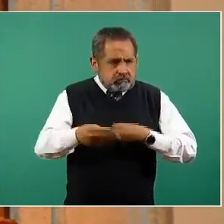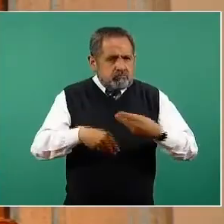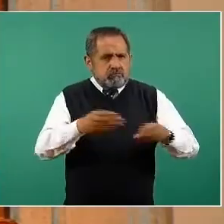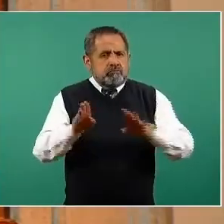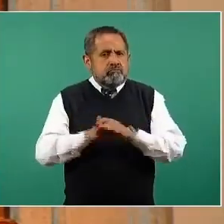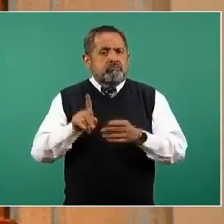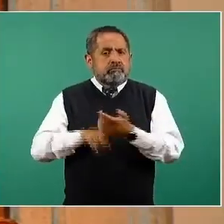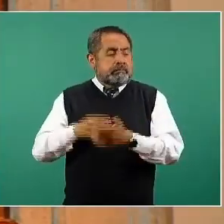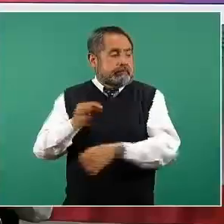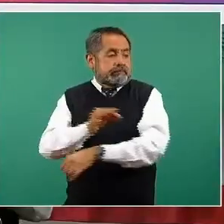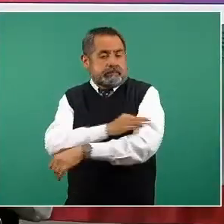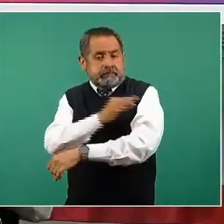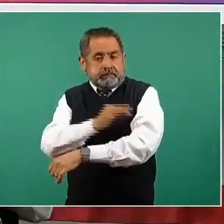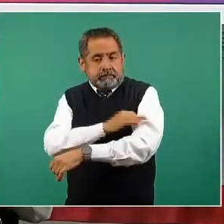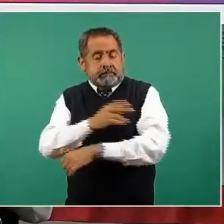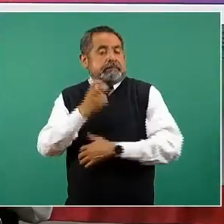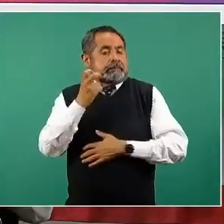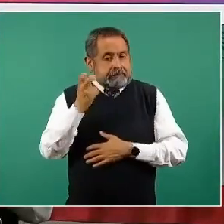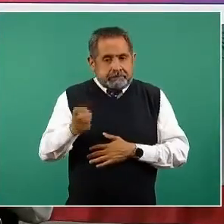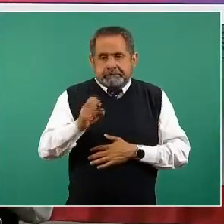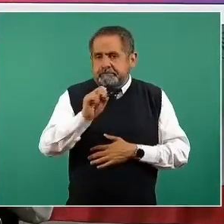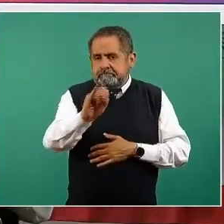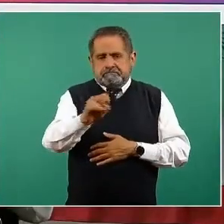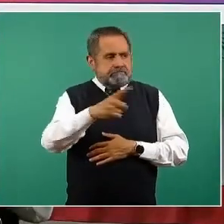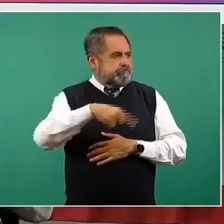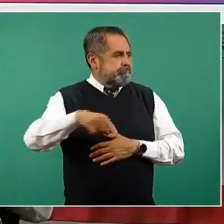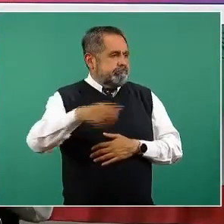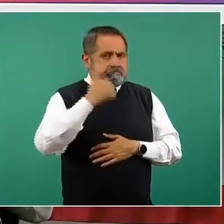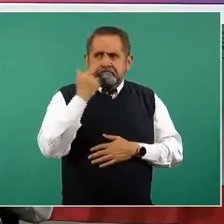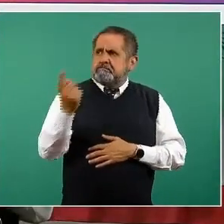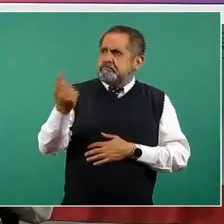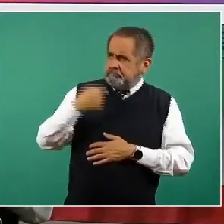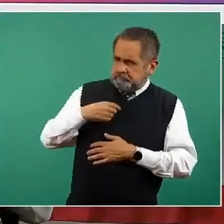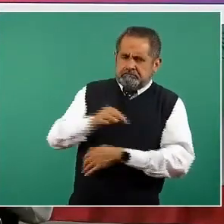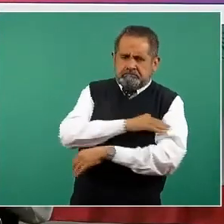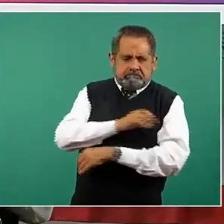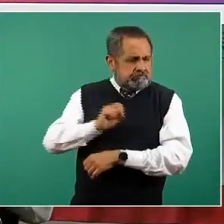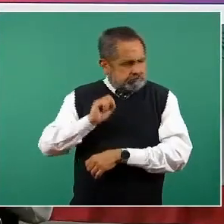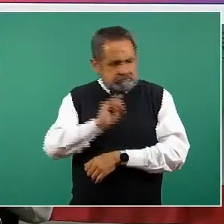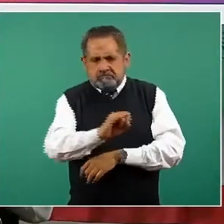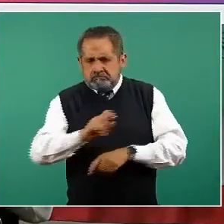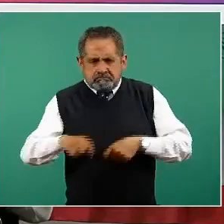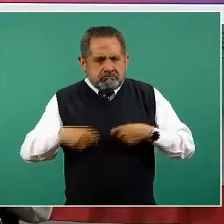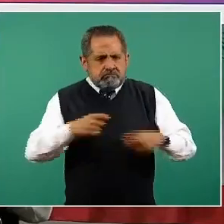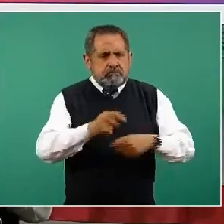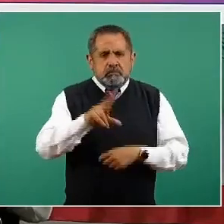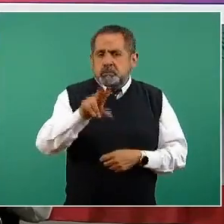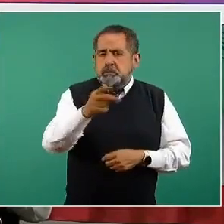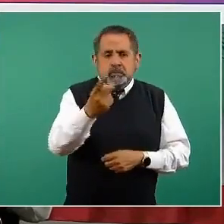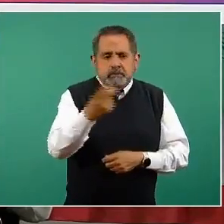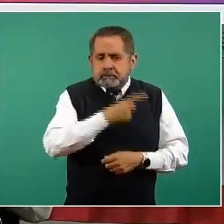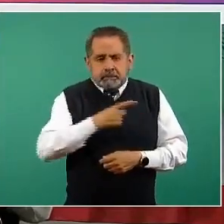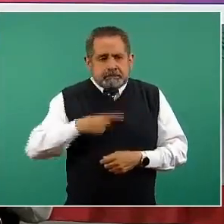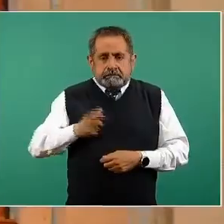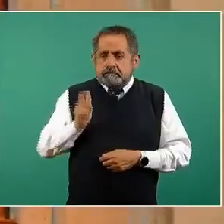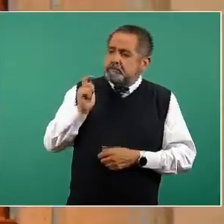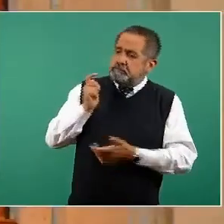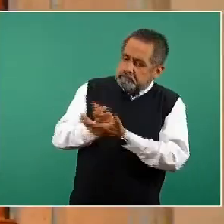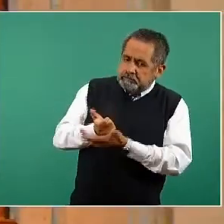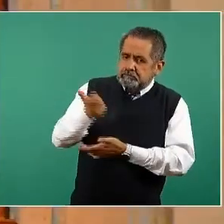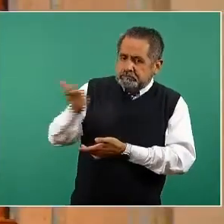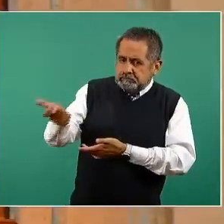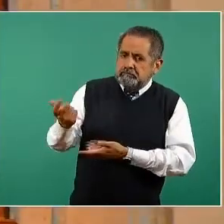tanto la vacuna tendrá el acceso para toda la población mexicana sin que ésta tenga que pagar por ninguna de